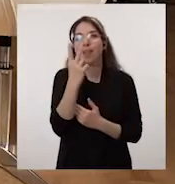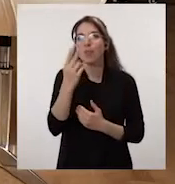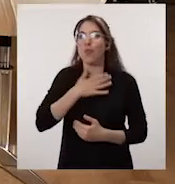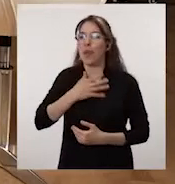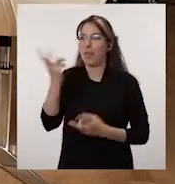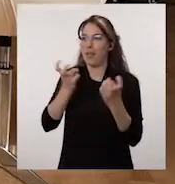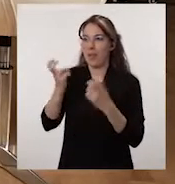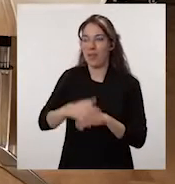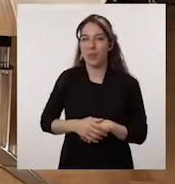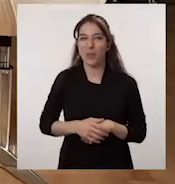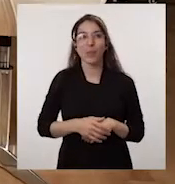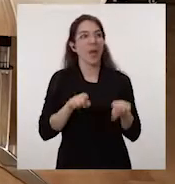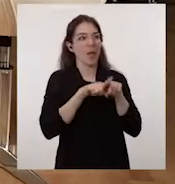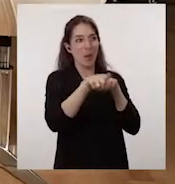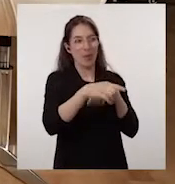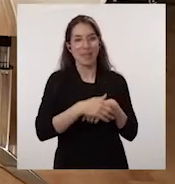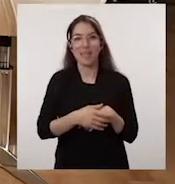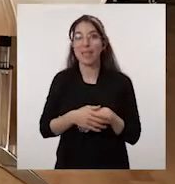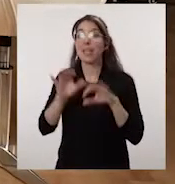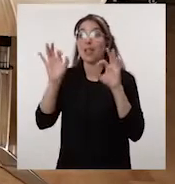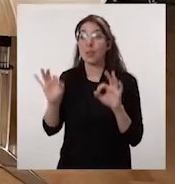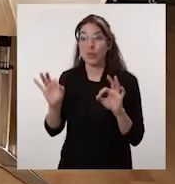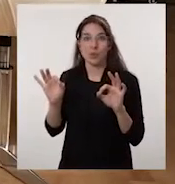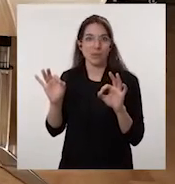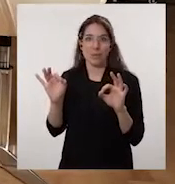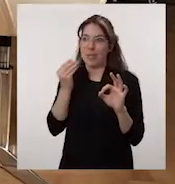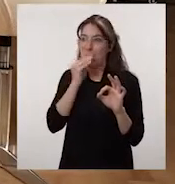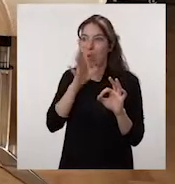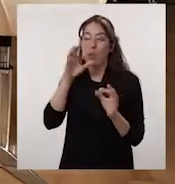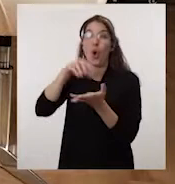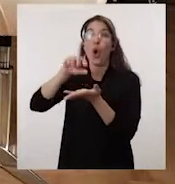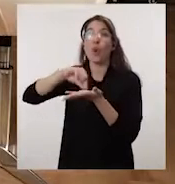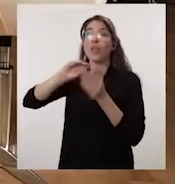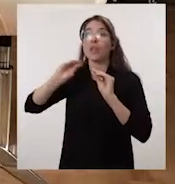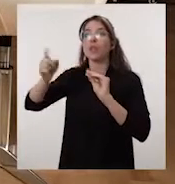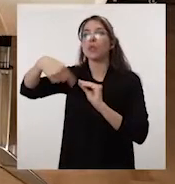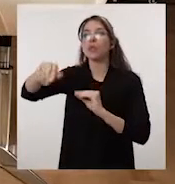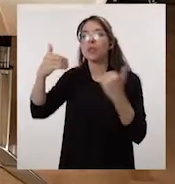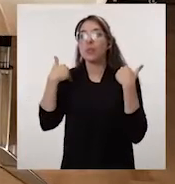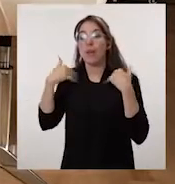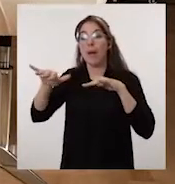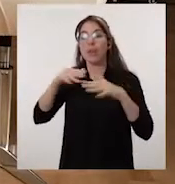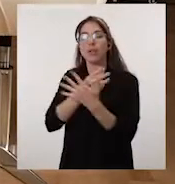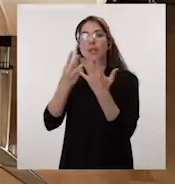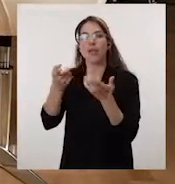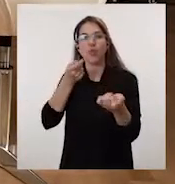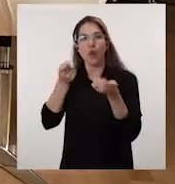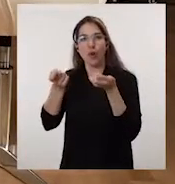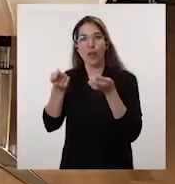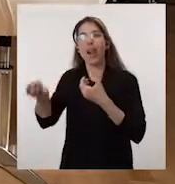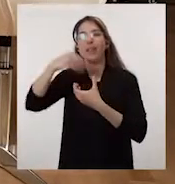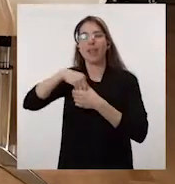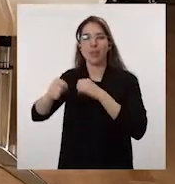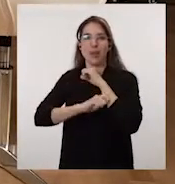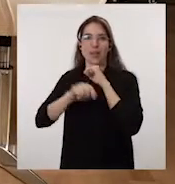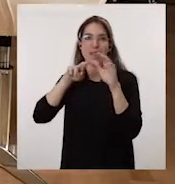igualmente además no podía ser de otra manera porque desde vuestra oficina desde donde estáis coordinando esas 18 acciones que conforman